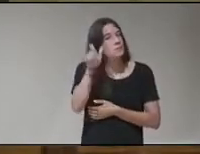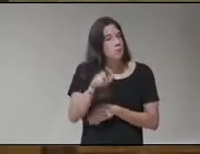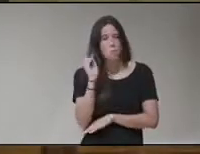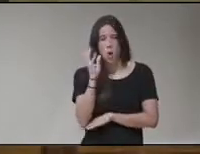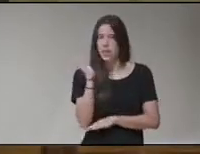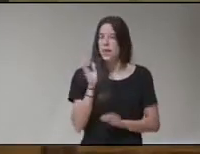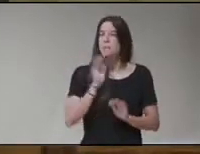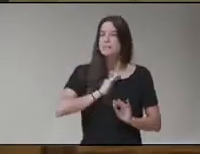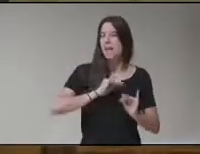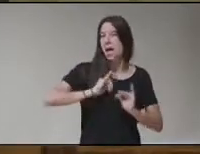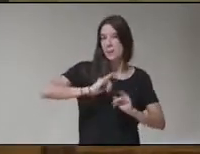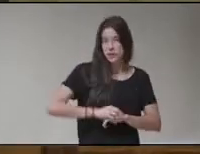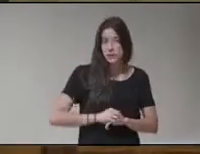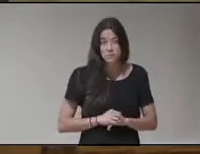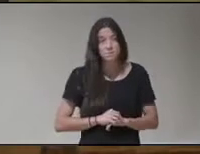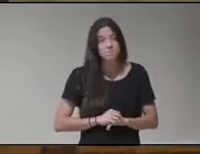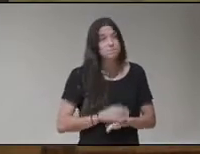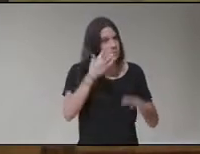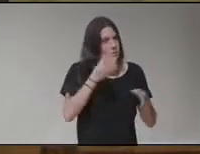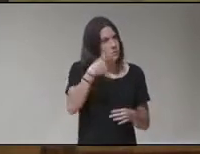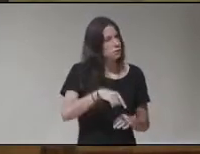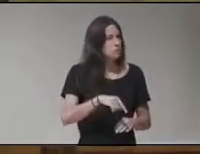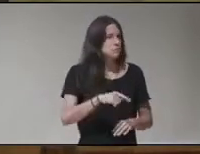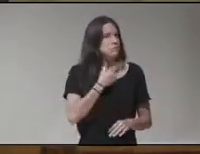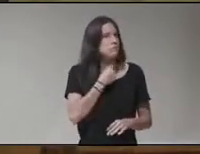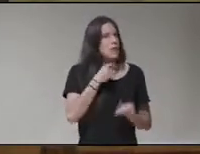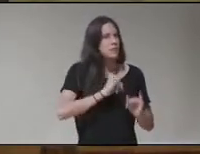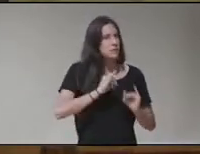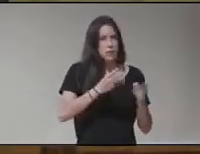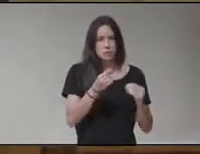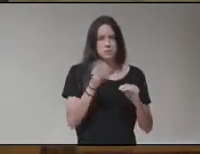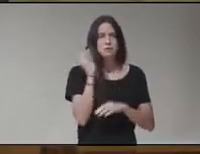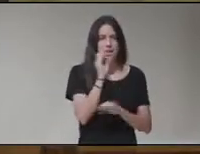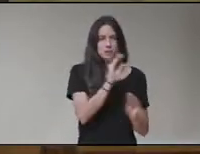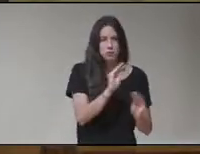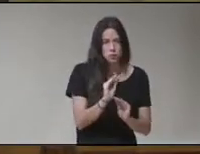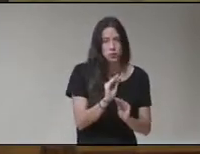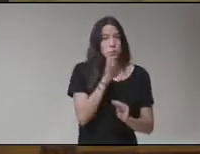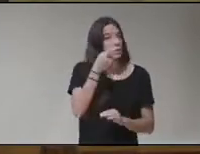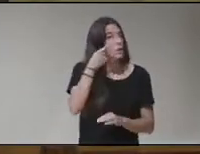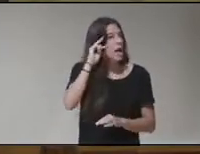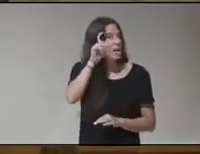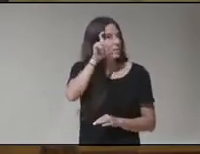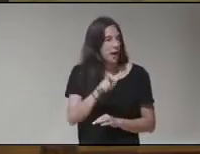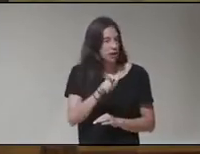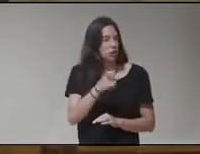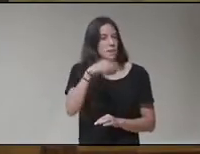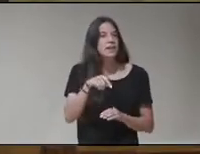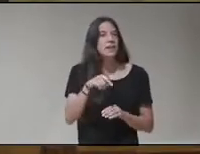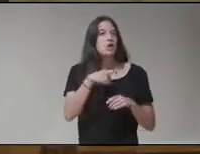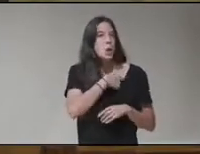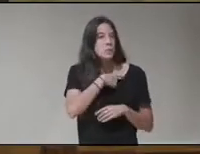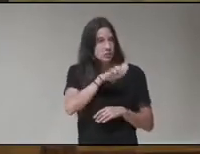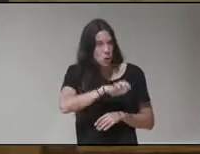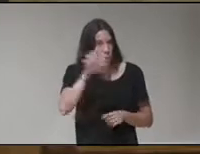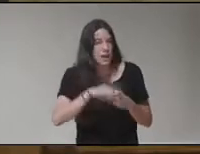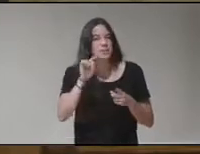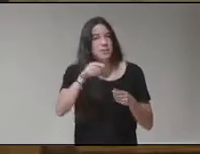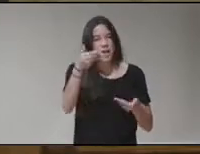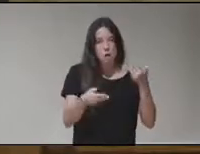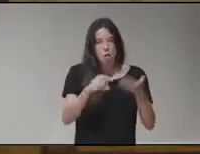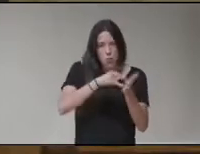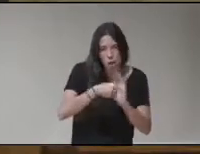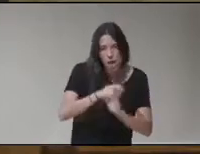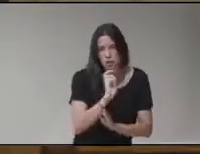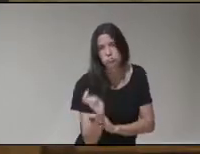muy ameno y que vais a disfrutar mucho de su charla. Es experto en comisiones europeas, evaluador de proyectos.